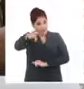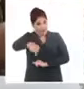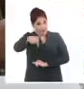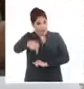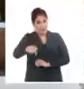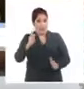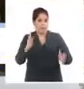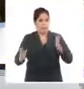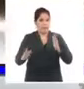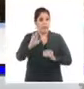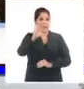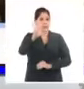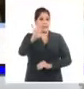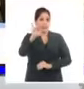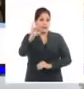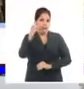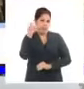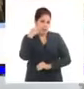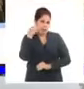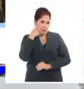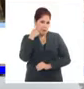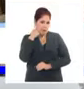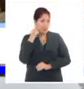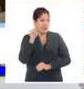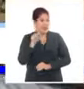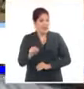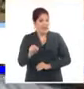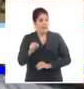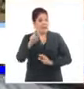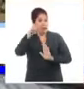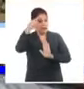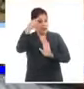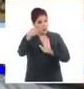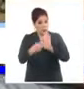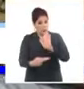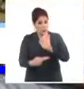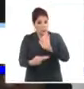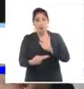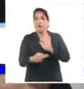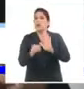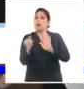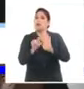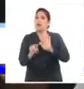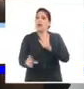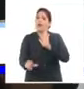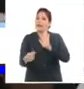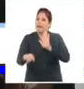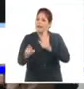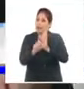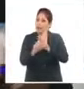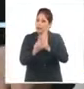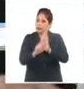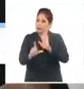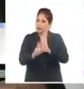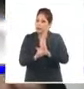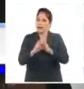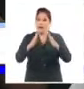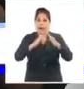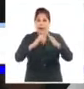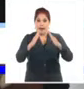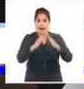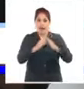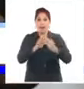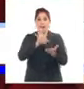periodo de seis años. Se trata, como se explicó a los parlamentarios, de legalizar inmuebles y